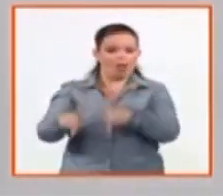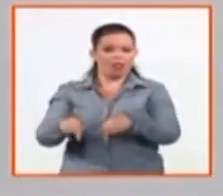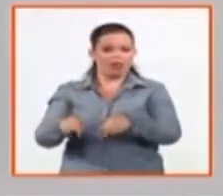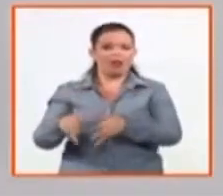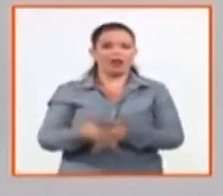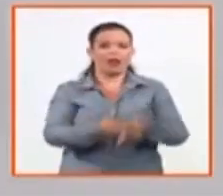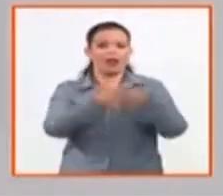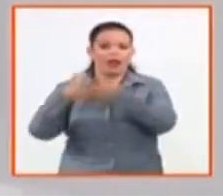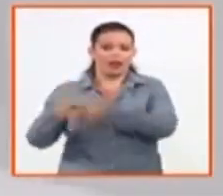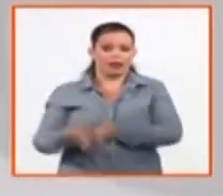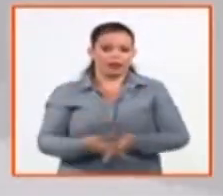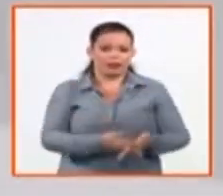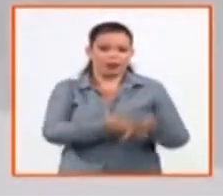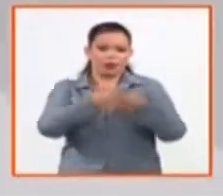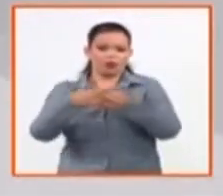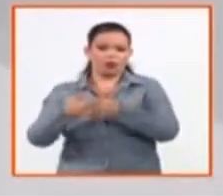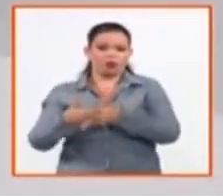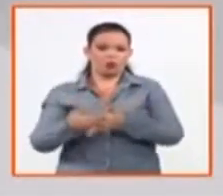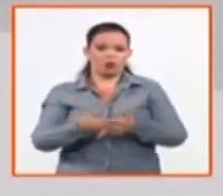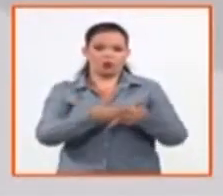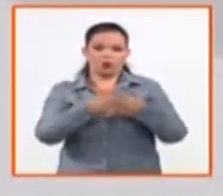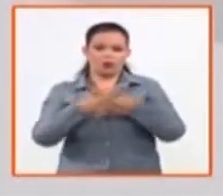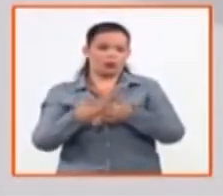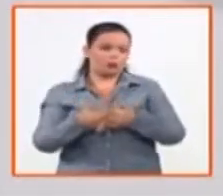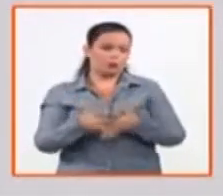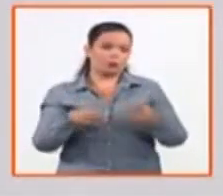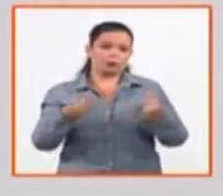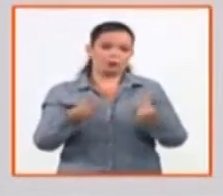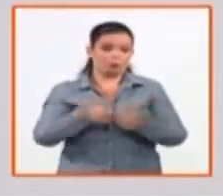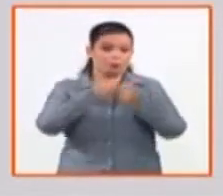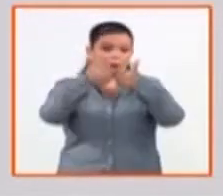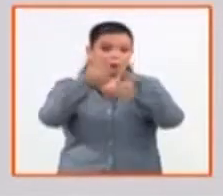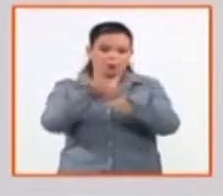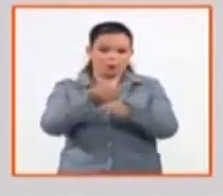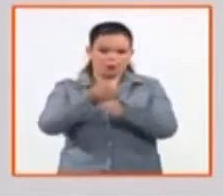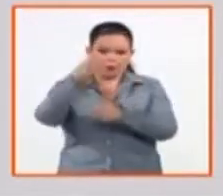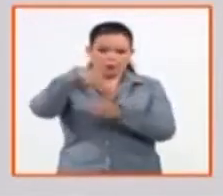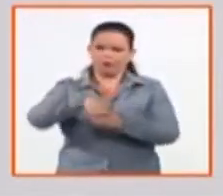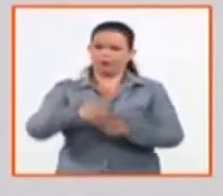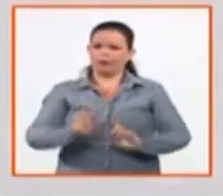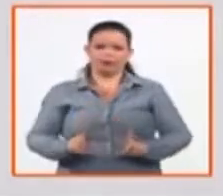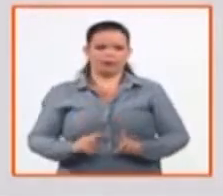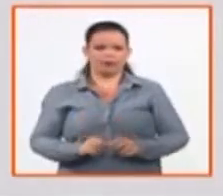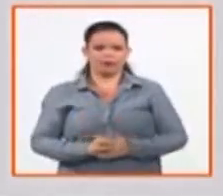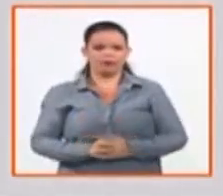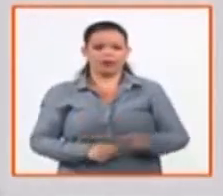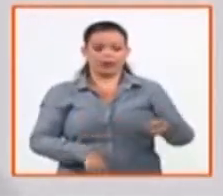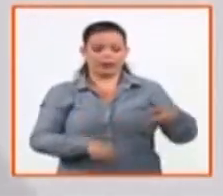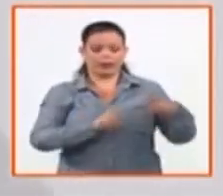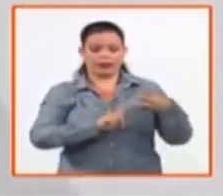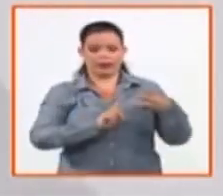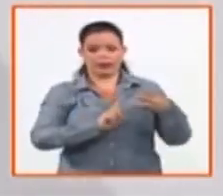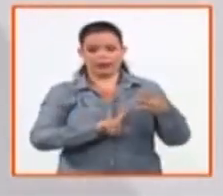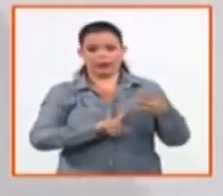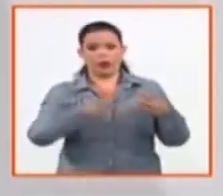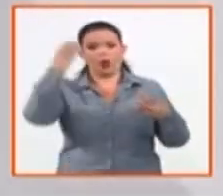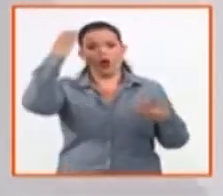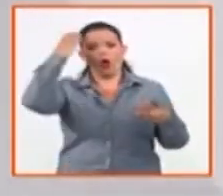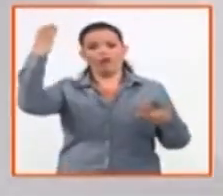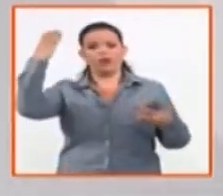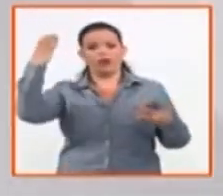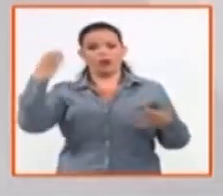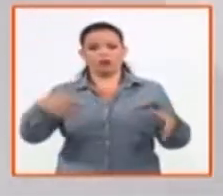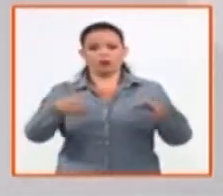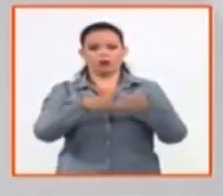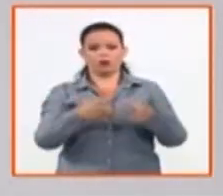práctica también eso fue un fiasco. Lo tercero es que el gobierno se fue. Entonces, están